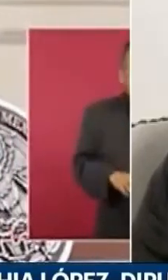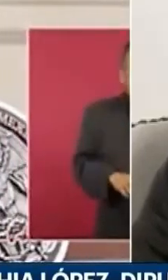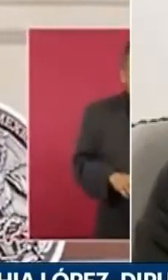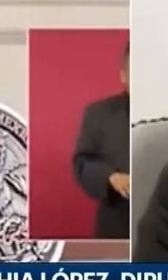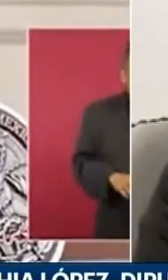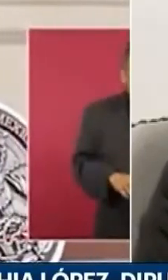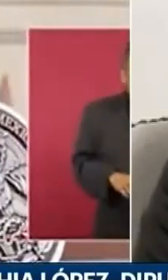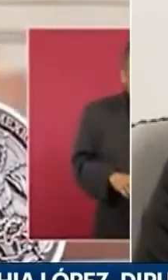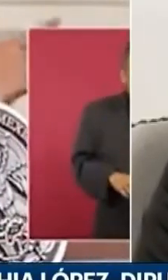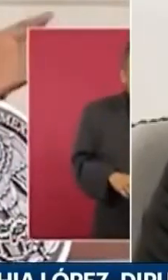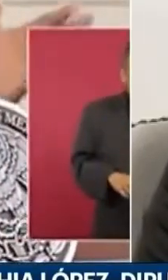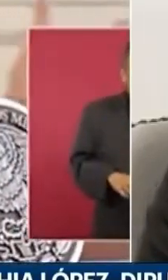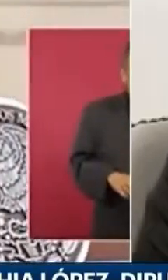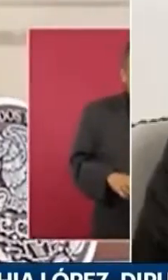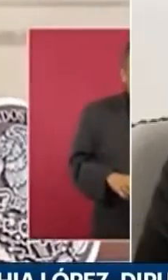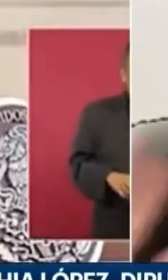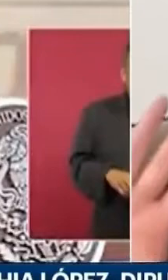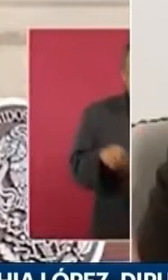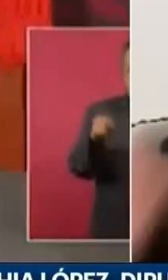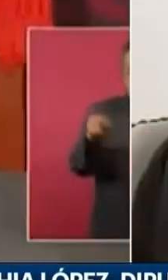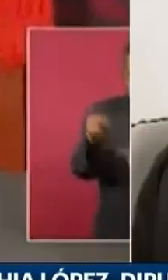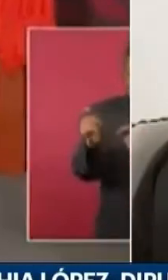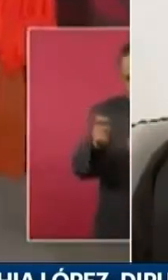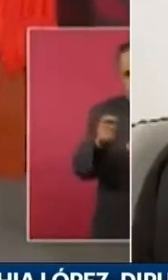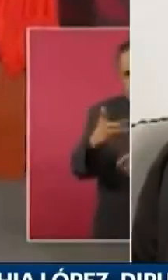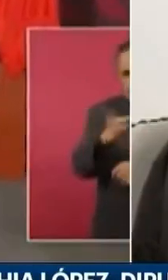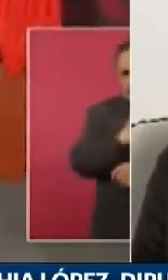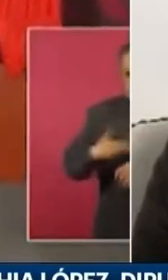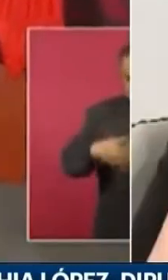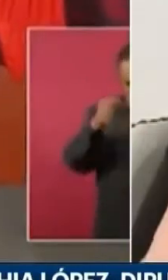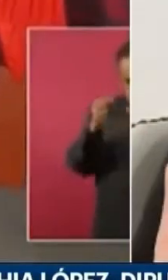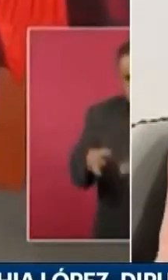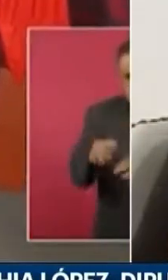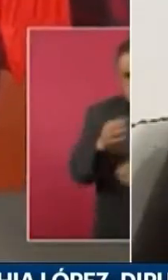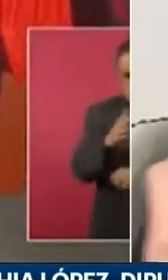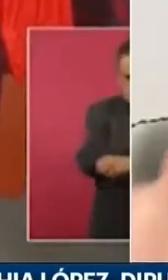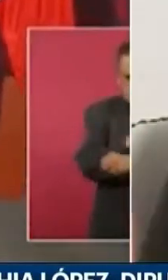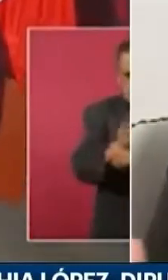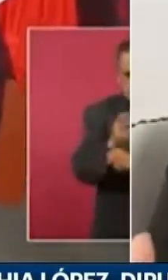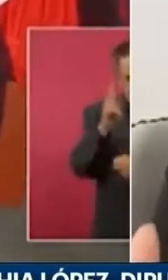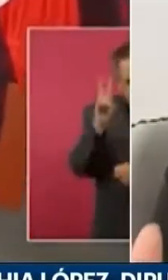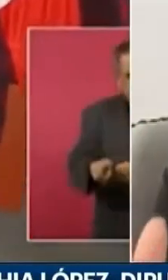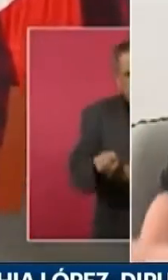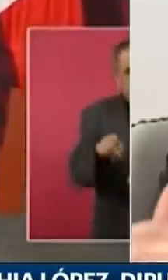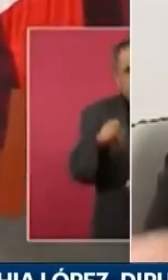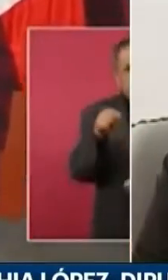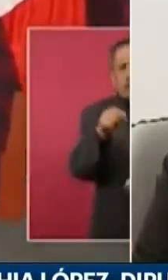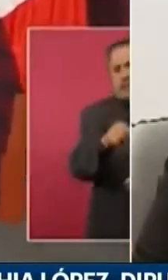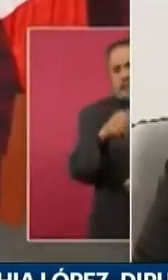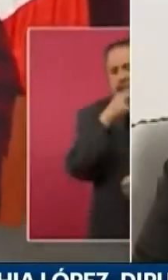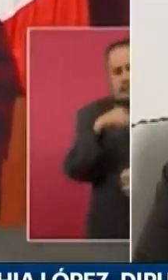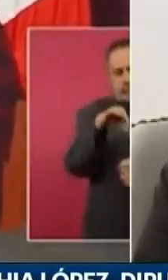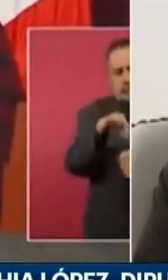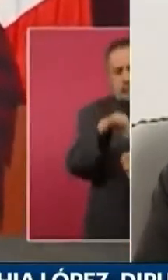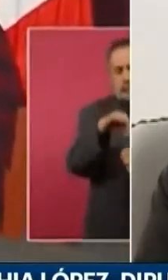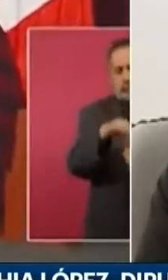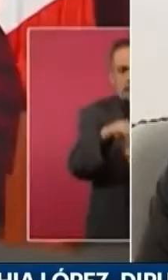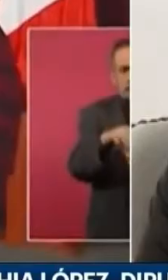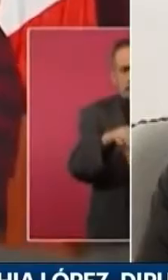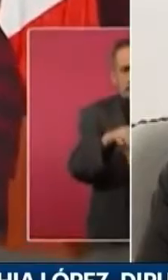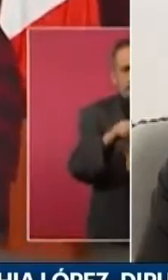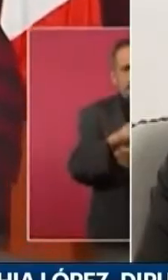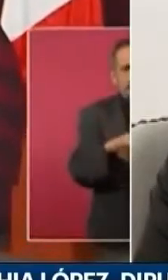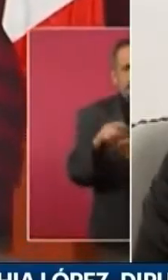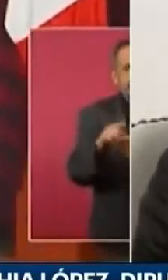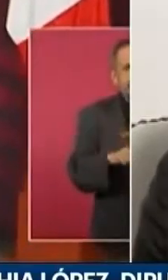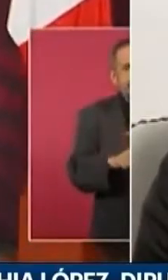quiso hacerlo, lo cual se respeta. Claro. Pero trasladar esa parte, una cosa es darle asilo político a alguien a